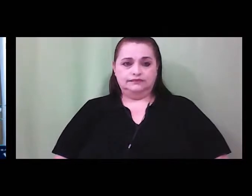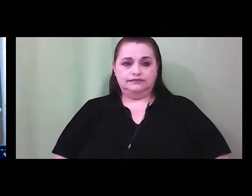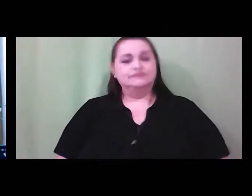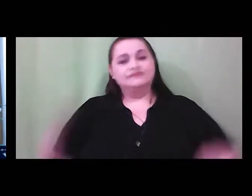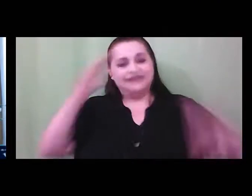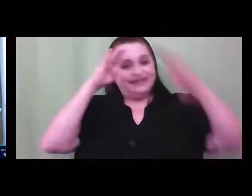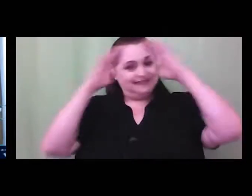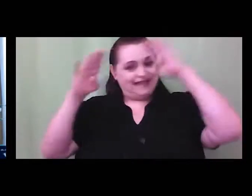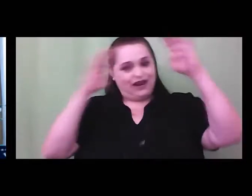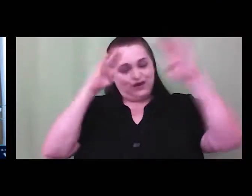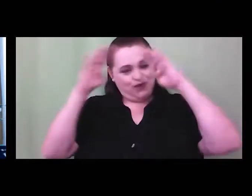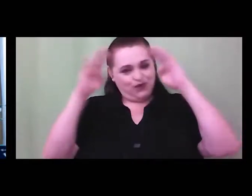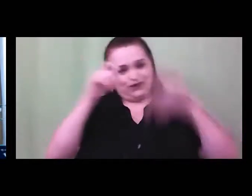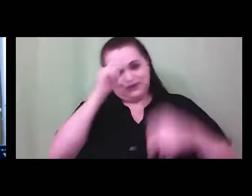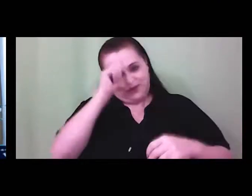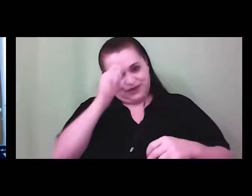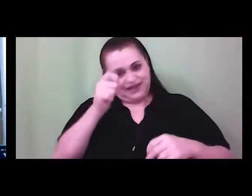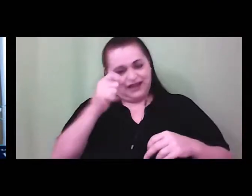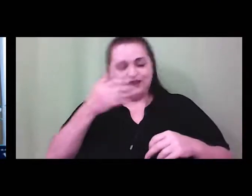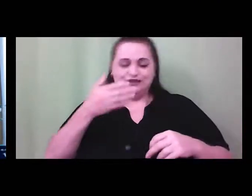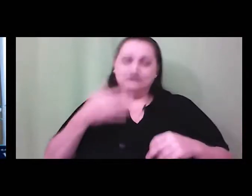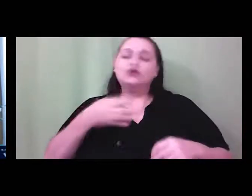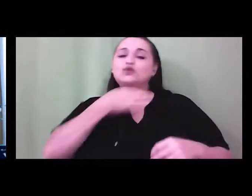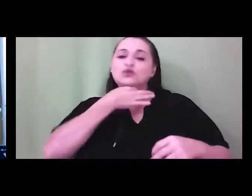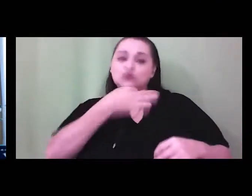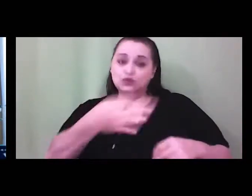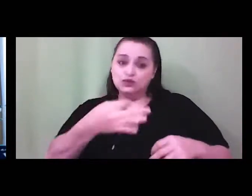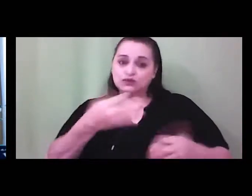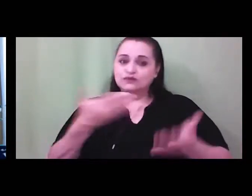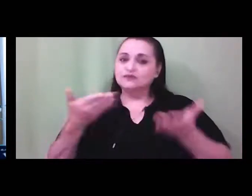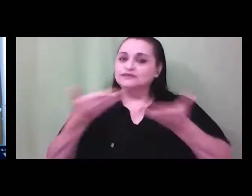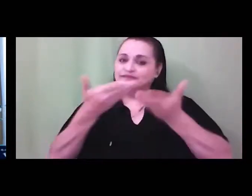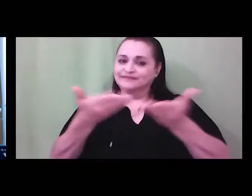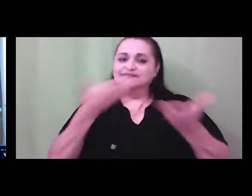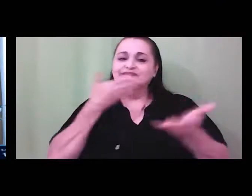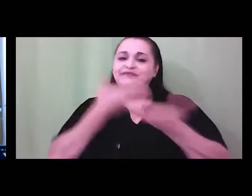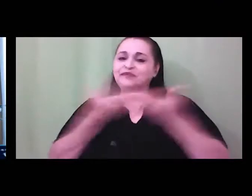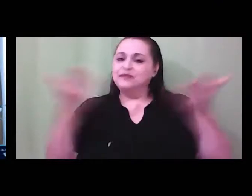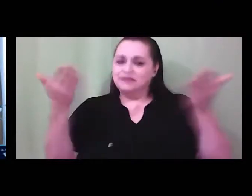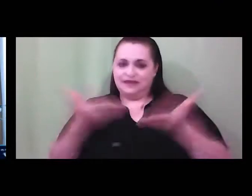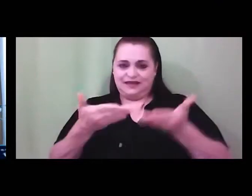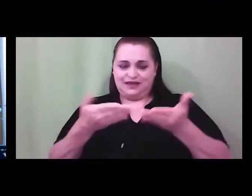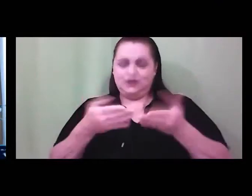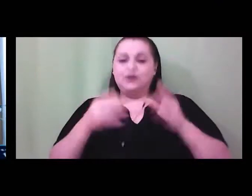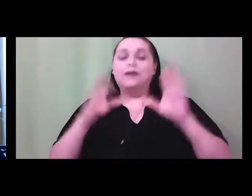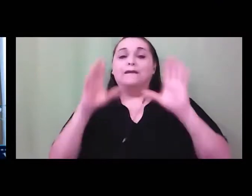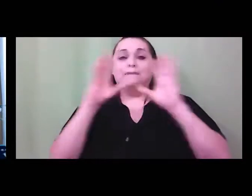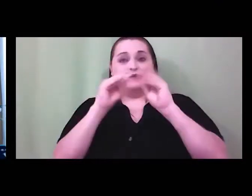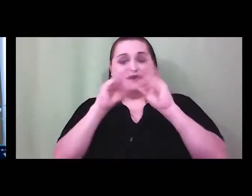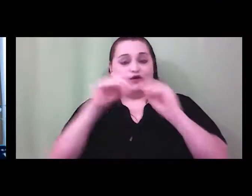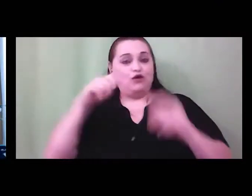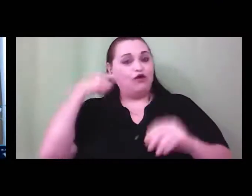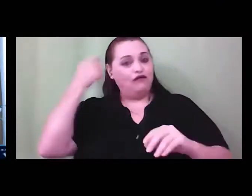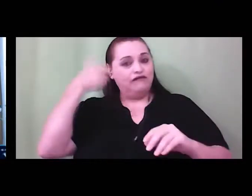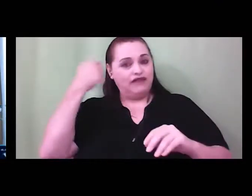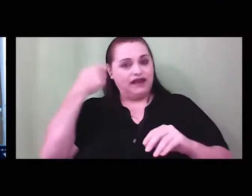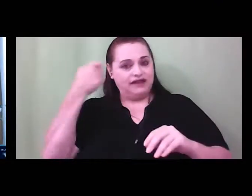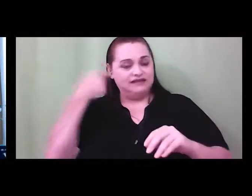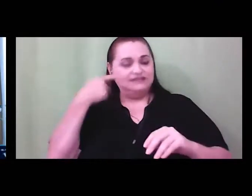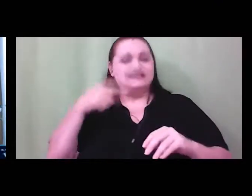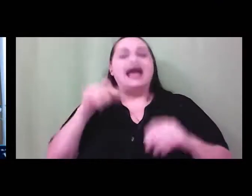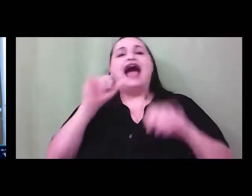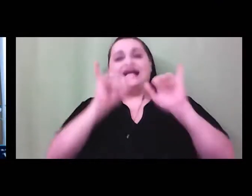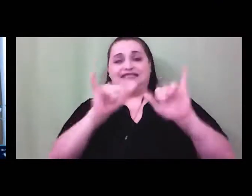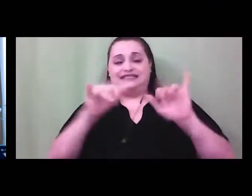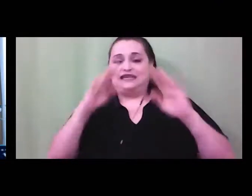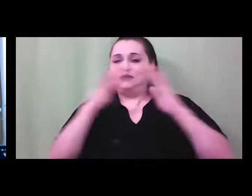Saludos cordiales. Es un placer darles la bienvenida a esta videoconferencia que lleva por nombre Así viven las